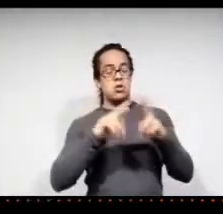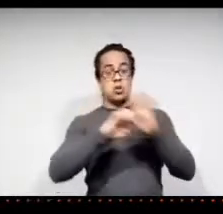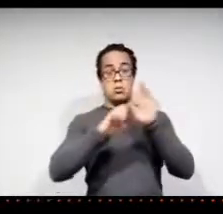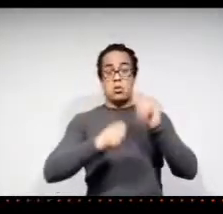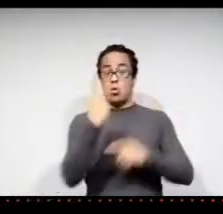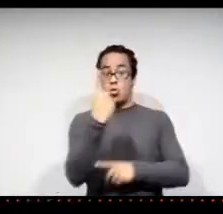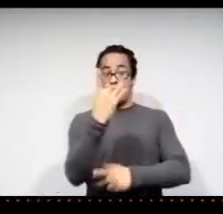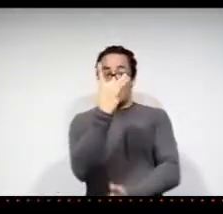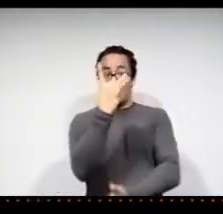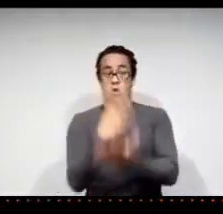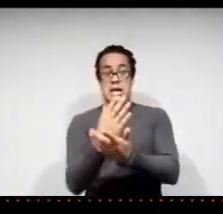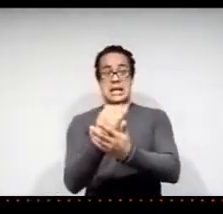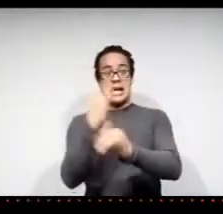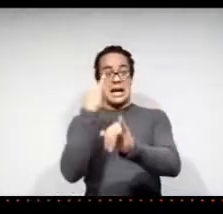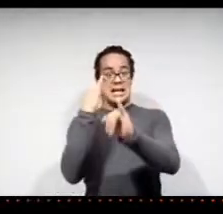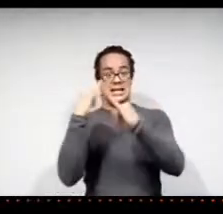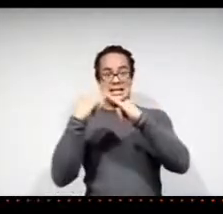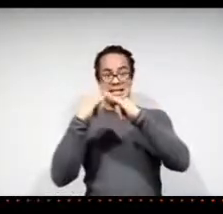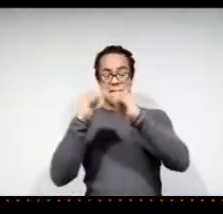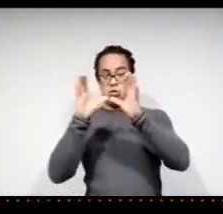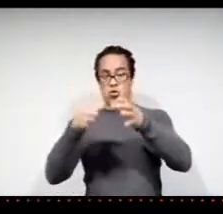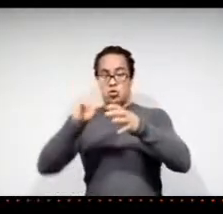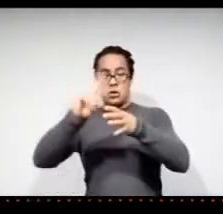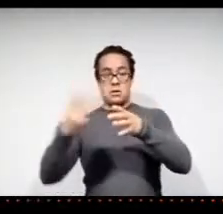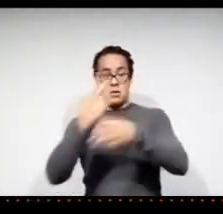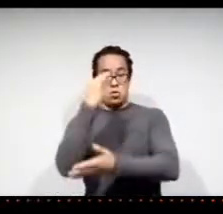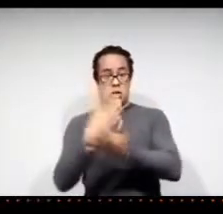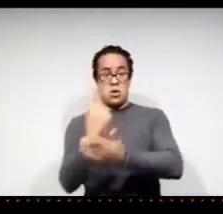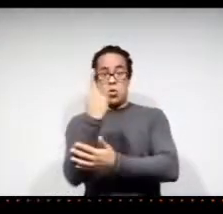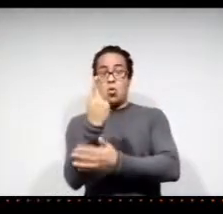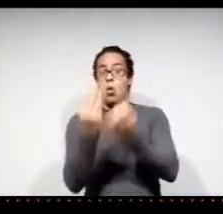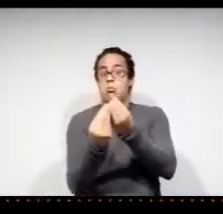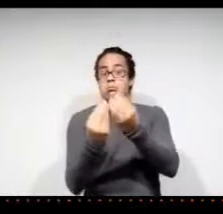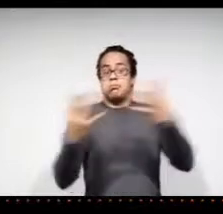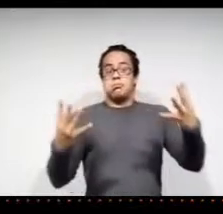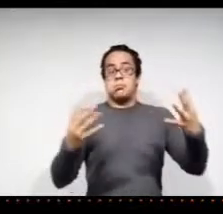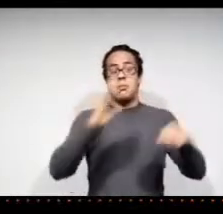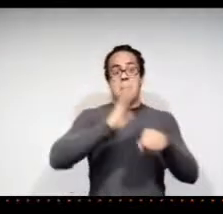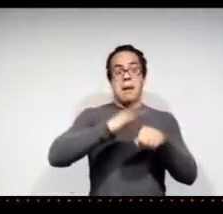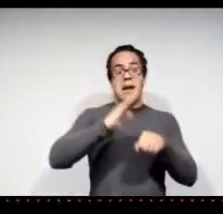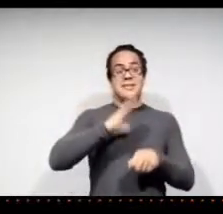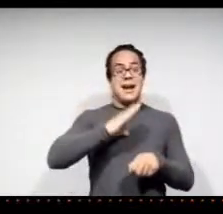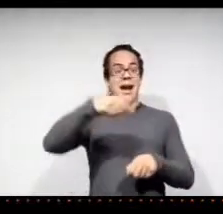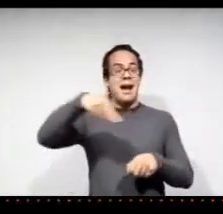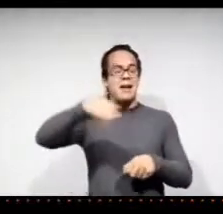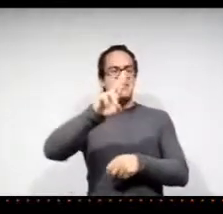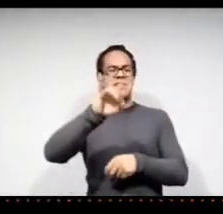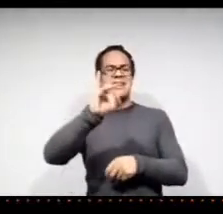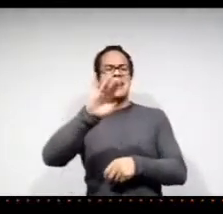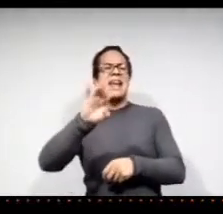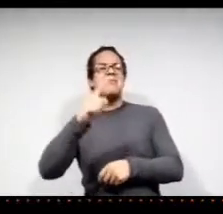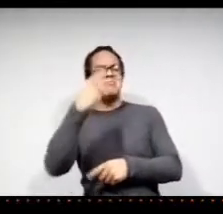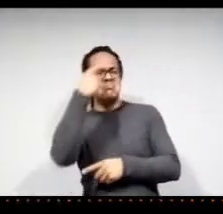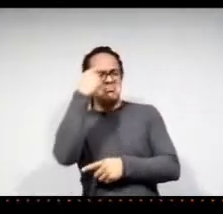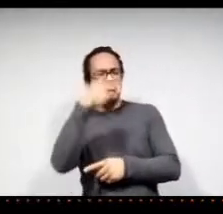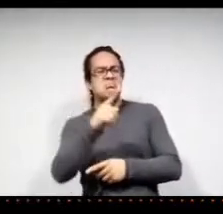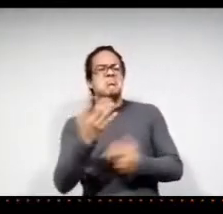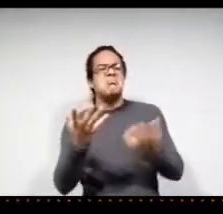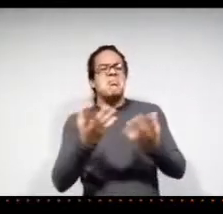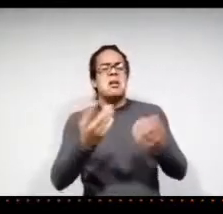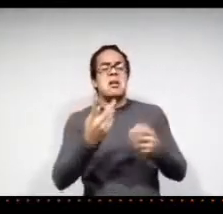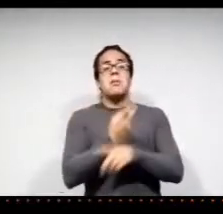institución, ¿no? ¿Tenemos algo? ¿Se está pensando en la RIE algo de esta naturaleza? ¿Quién quiere contestar